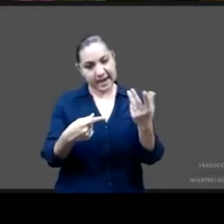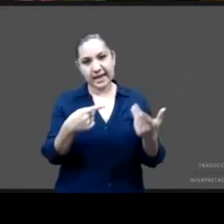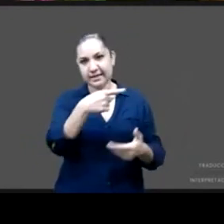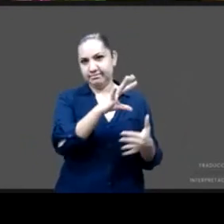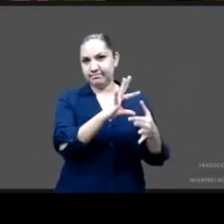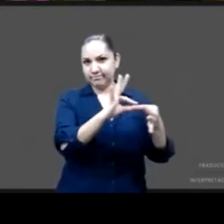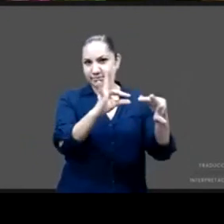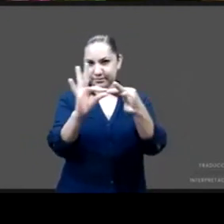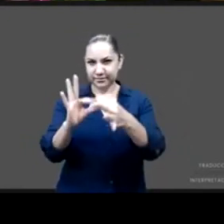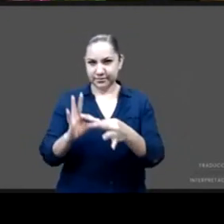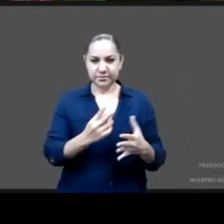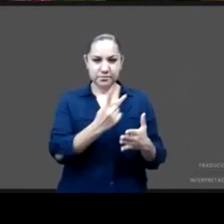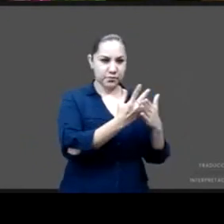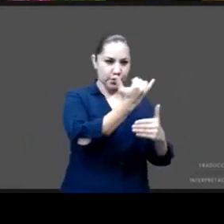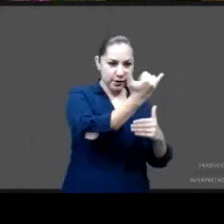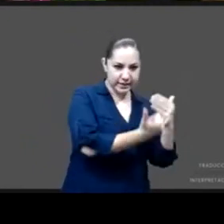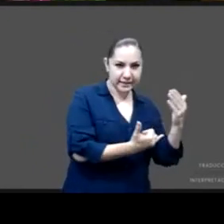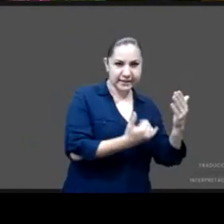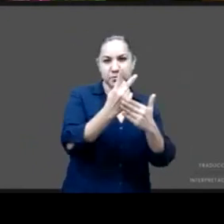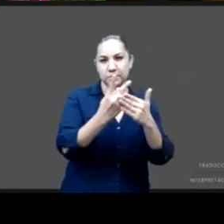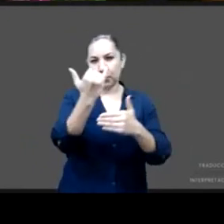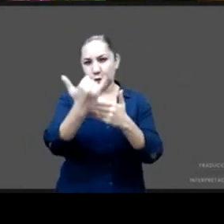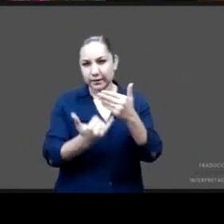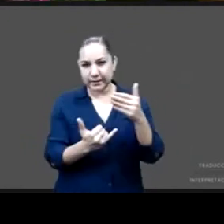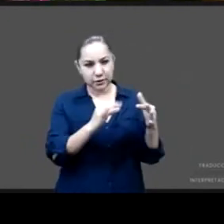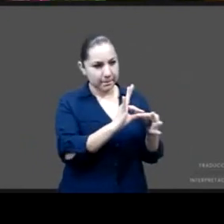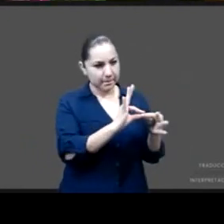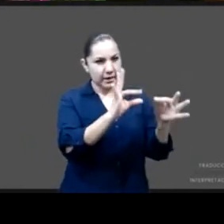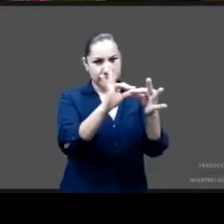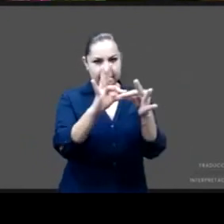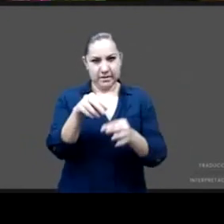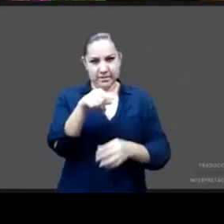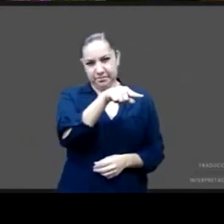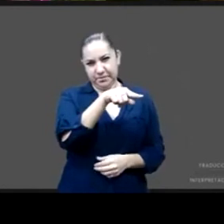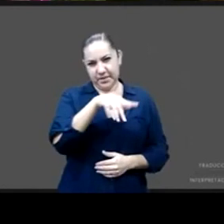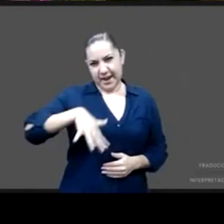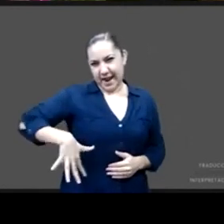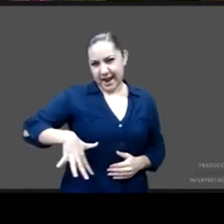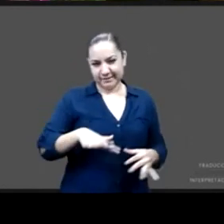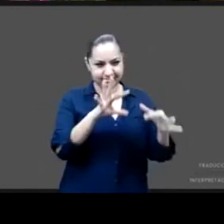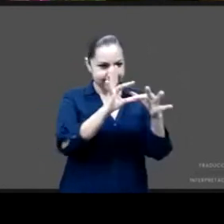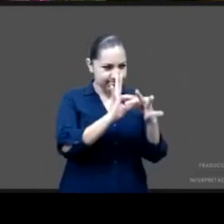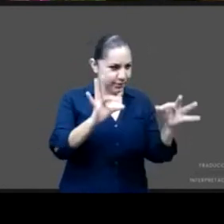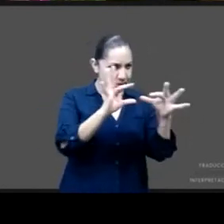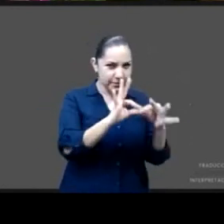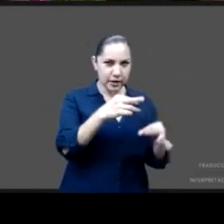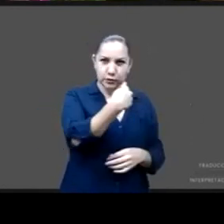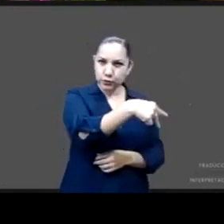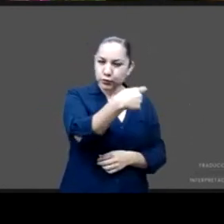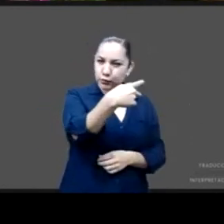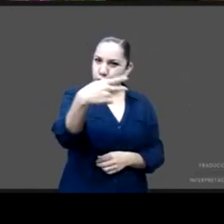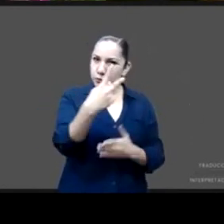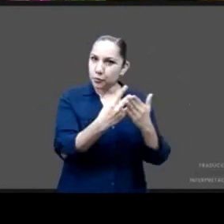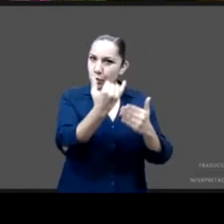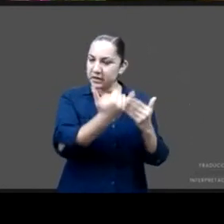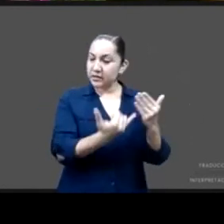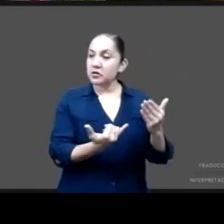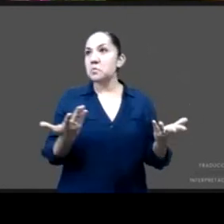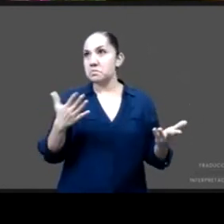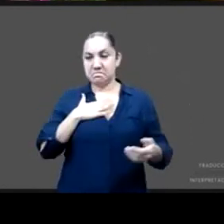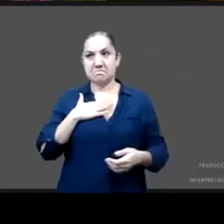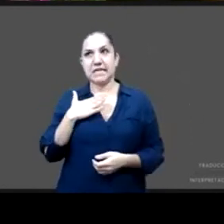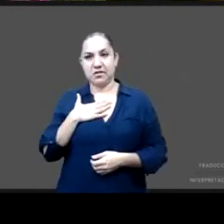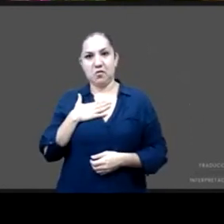interesante tan interesantes en los que están implicados construyendo desde mi punto de vista construyendo esperanza